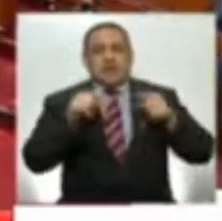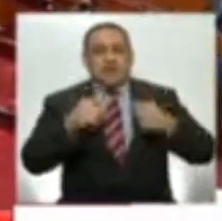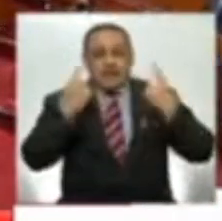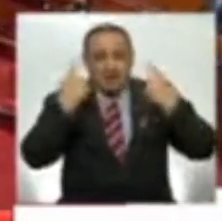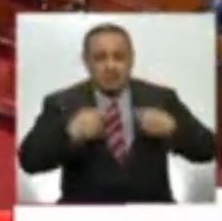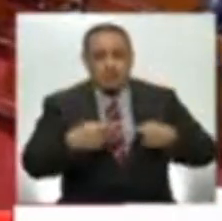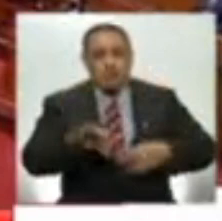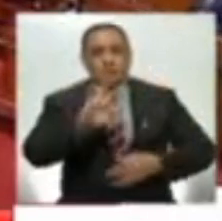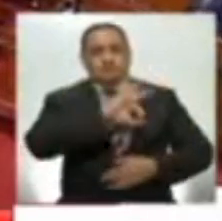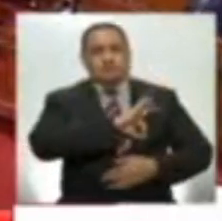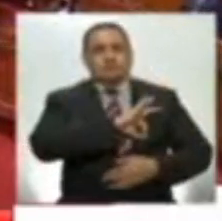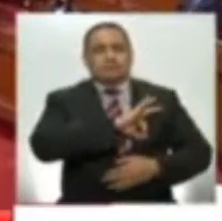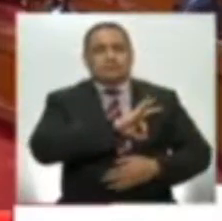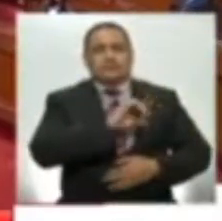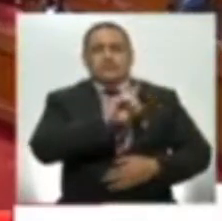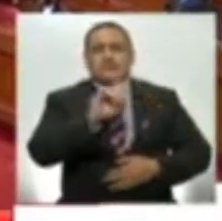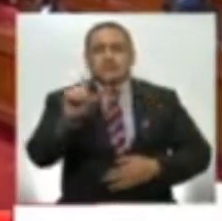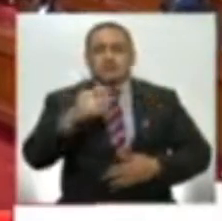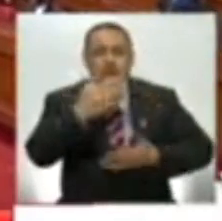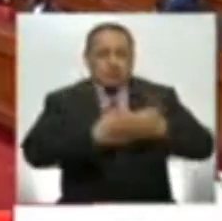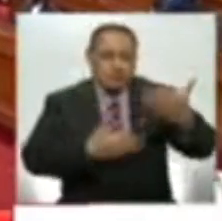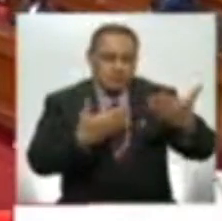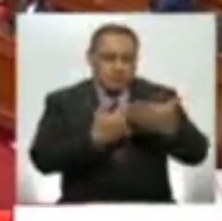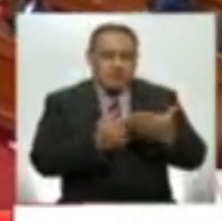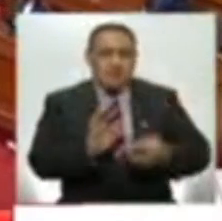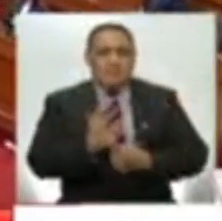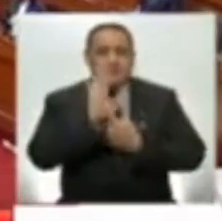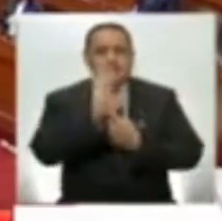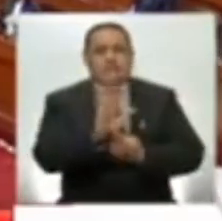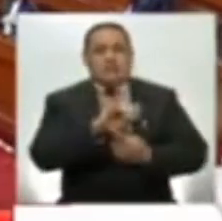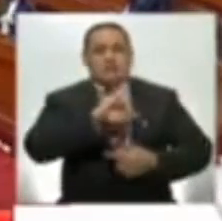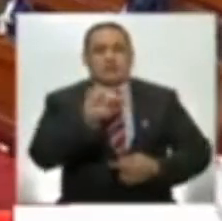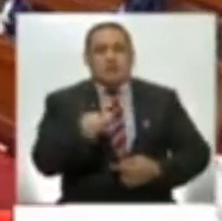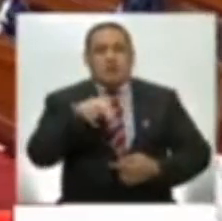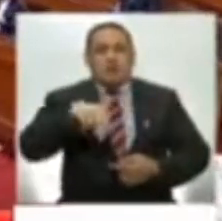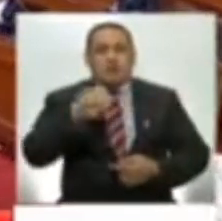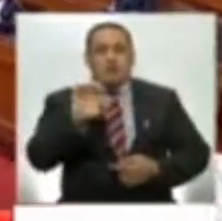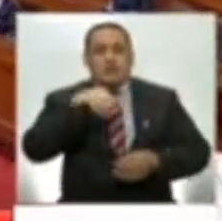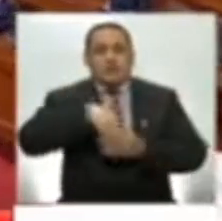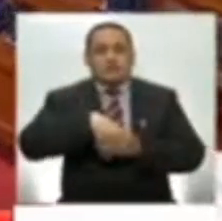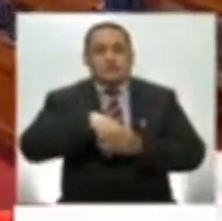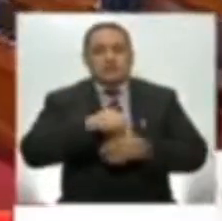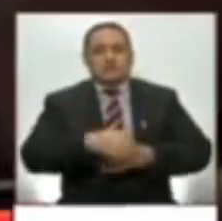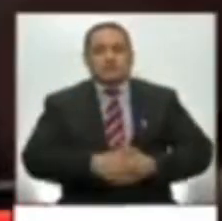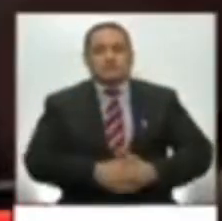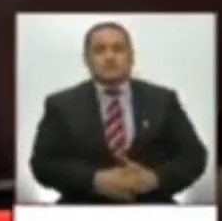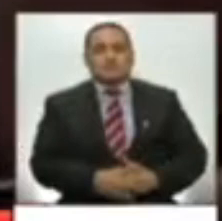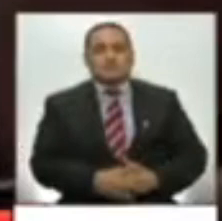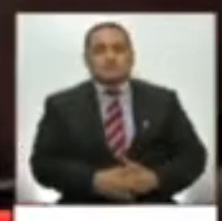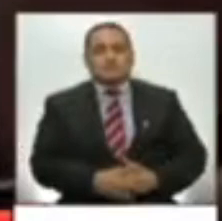mérito de las credenciales expedidas por el Jurado Nacional de Elecciones.